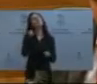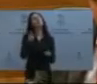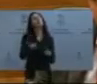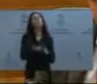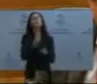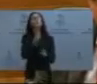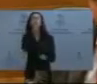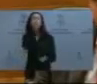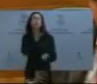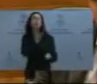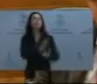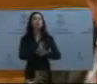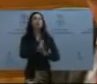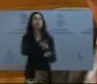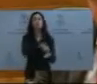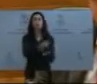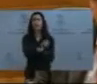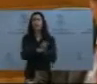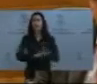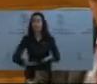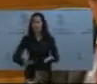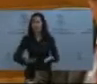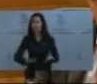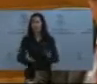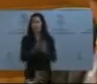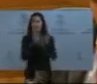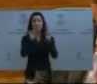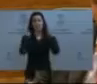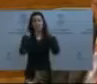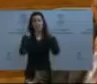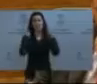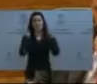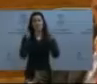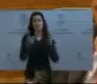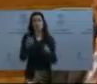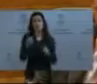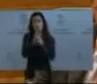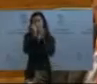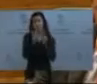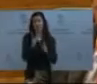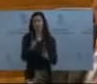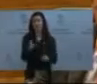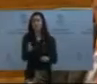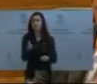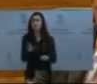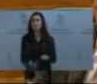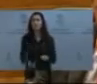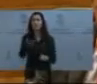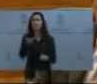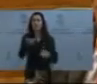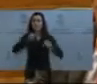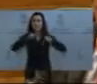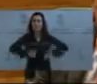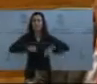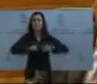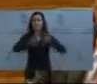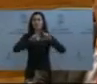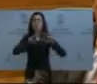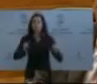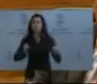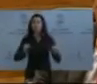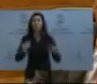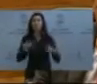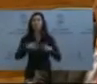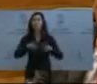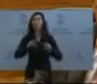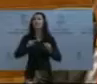donde no se cumplen las más mínimas garantías legales. Se han vulnerado los derechos fundamentales de los mayores asturianos. Y